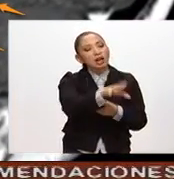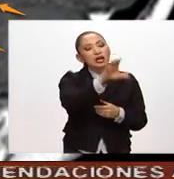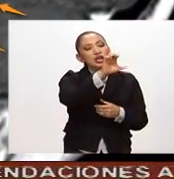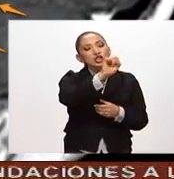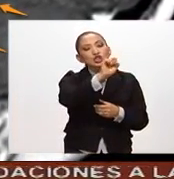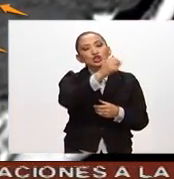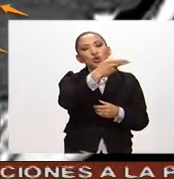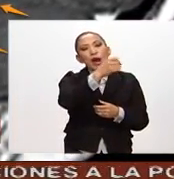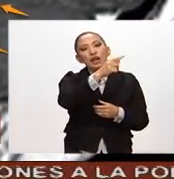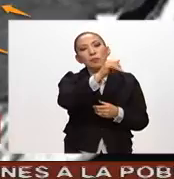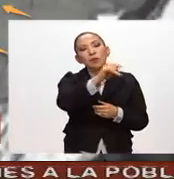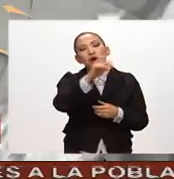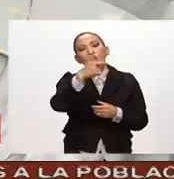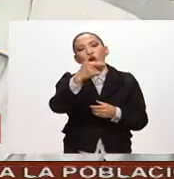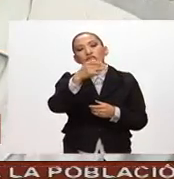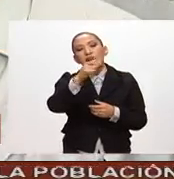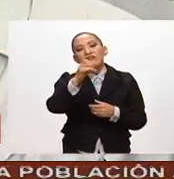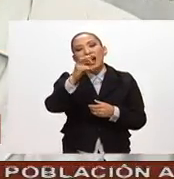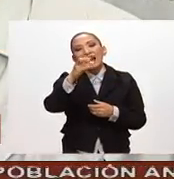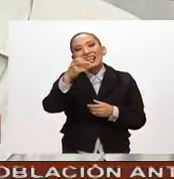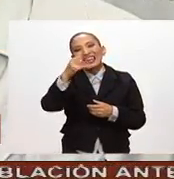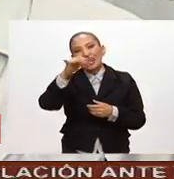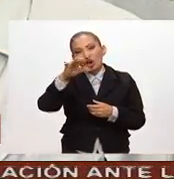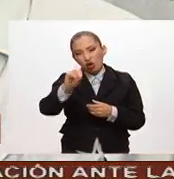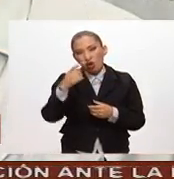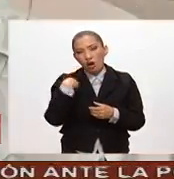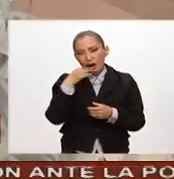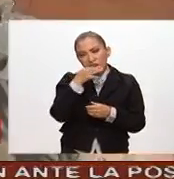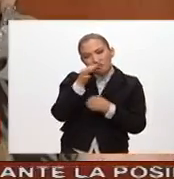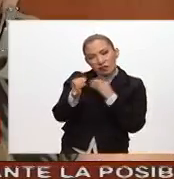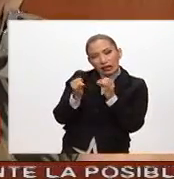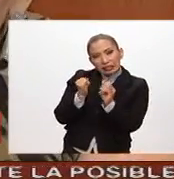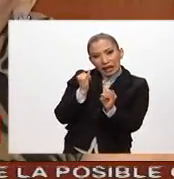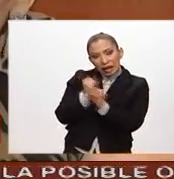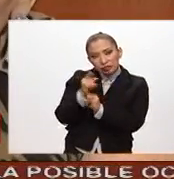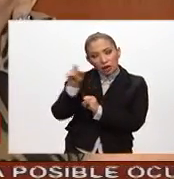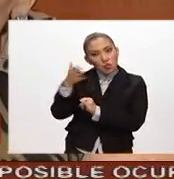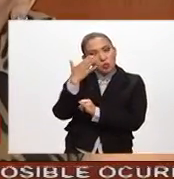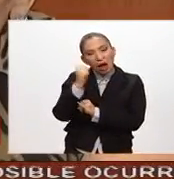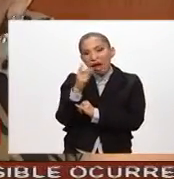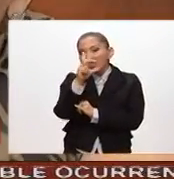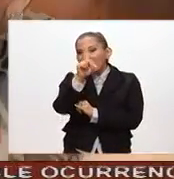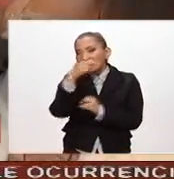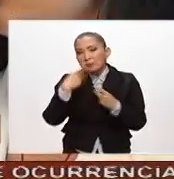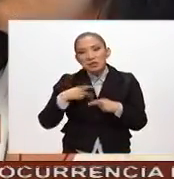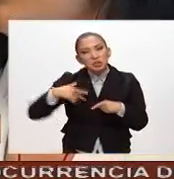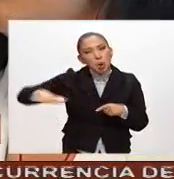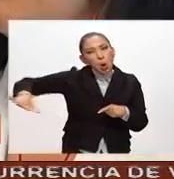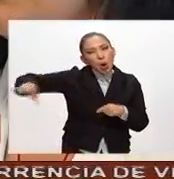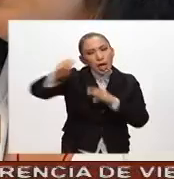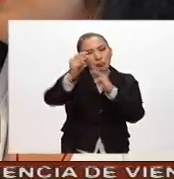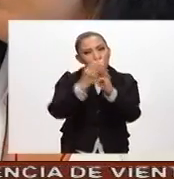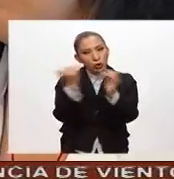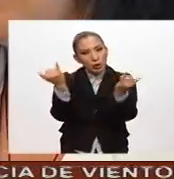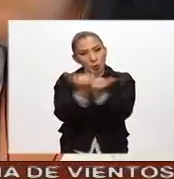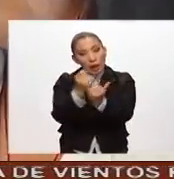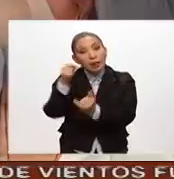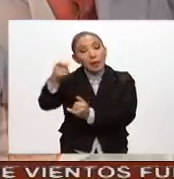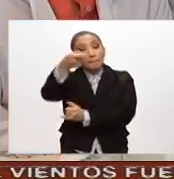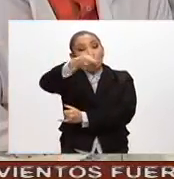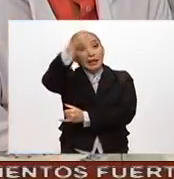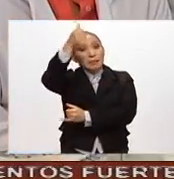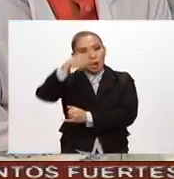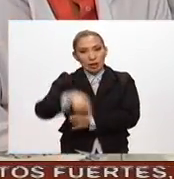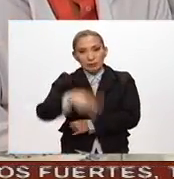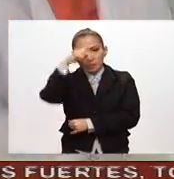schwannoma glosofaríngeo y de acuerdo con reportes internacionales, no existen más de 30 casos en el mundo, el primero